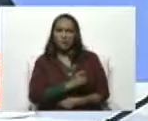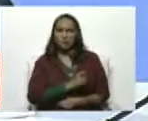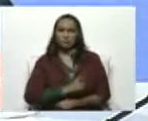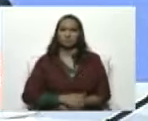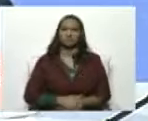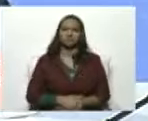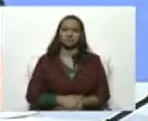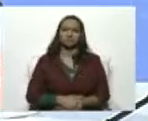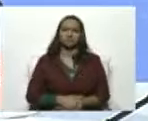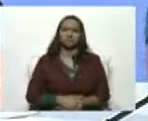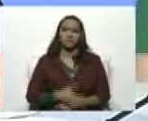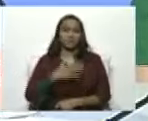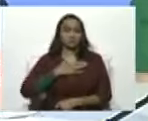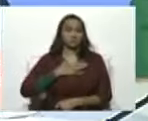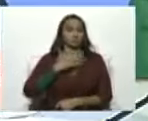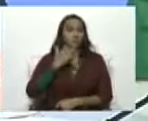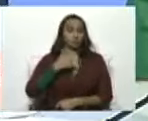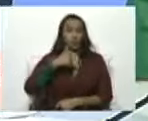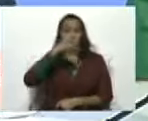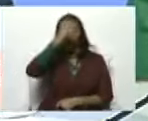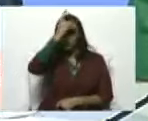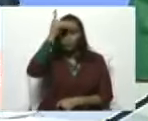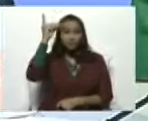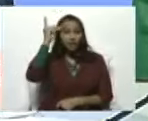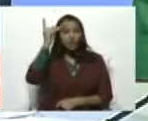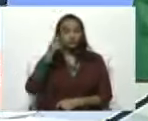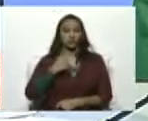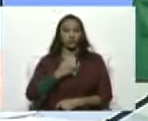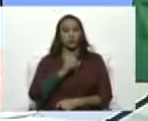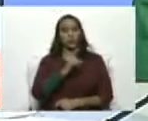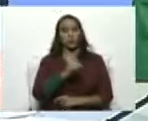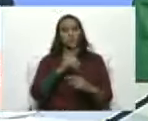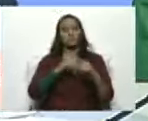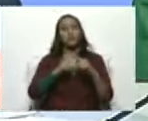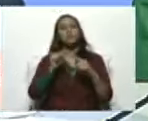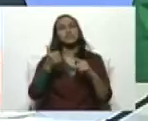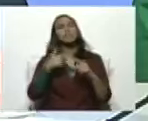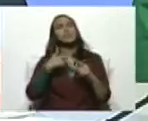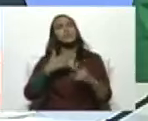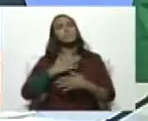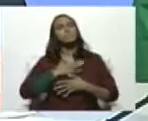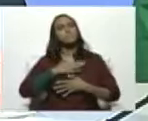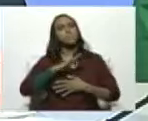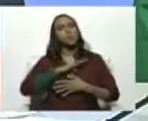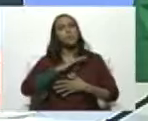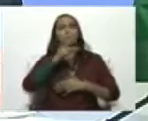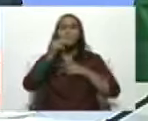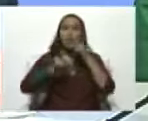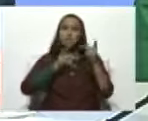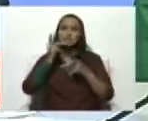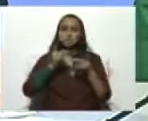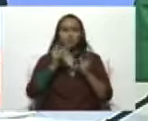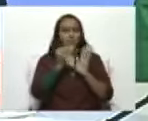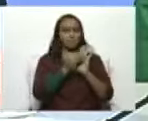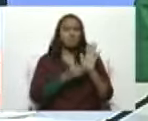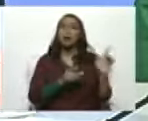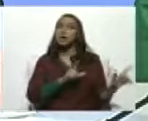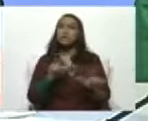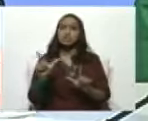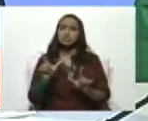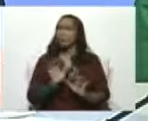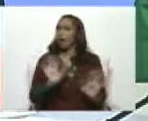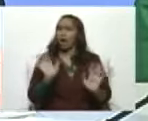Si yo, Diosdado Cabello, lleno mi 1 por 10 de un partido y no quiero hacer más ningún 1 por 10.